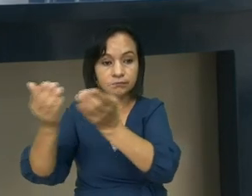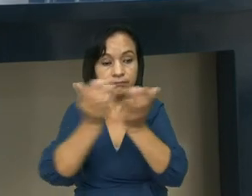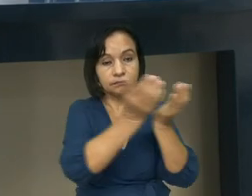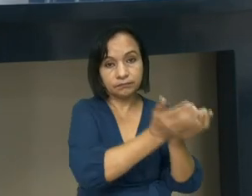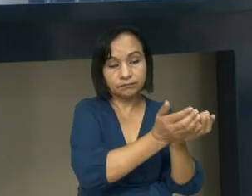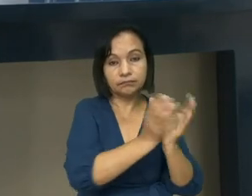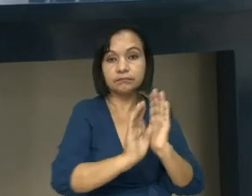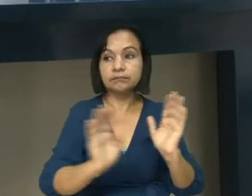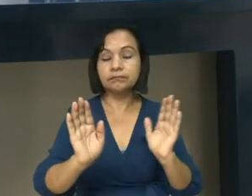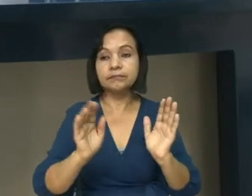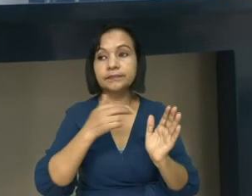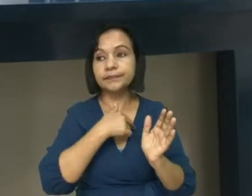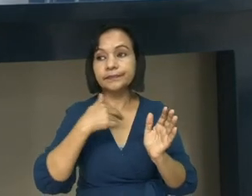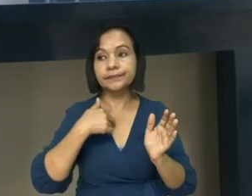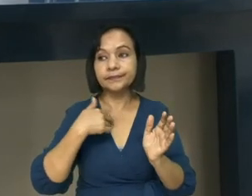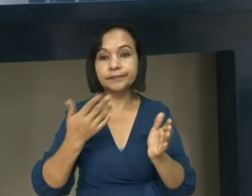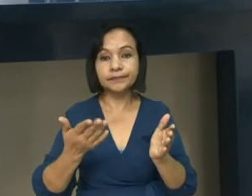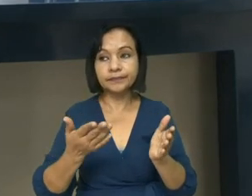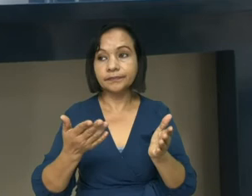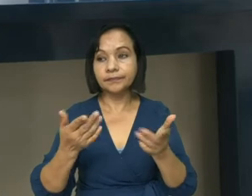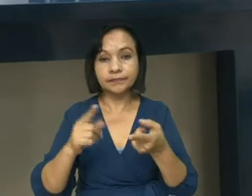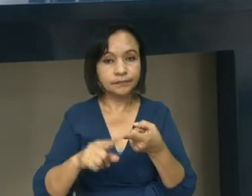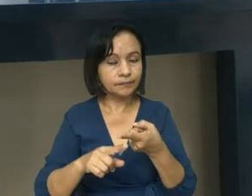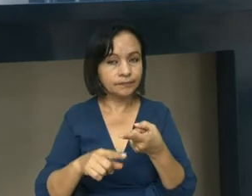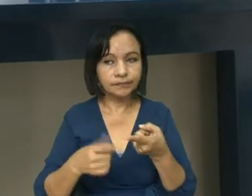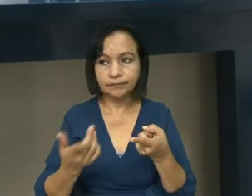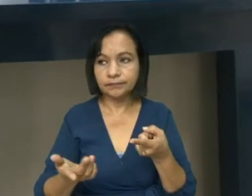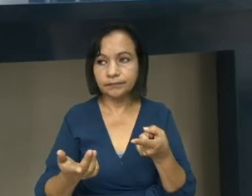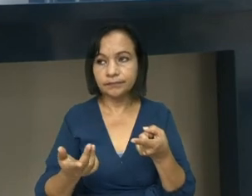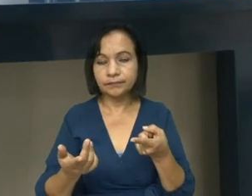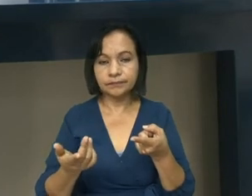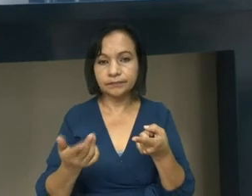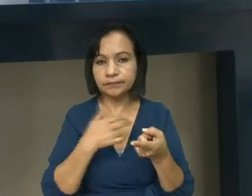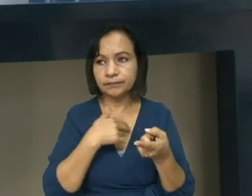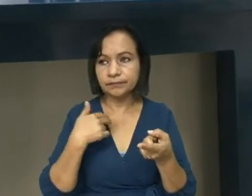puerto. Pero también te llevan tu logística. Si vos llevas